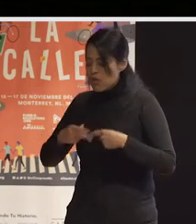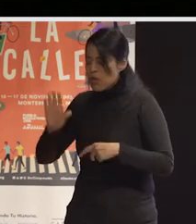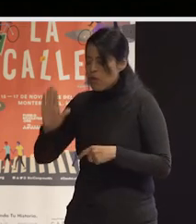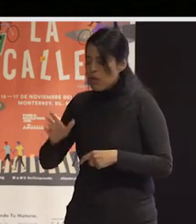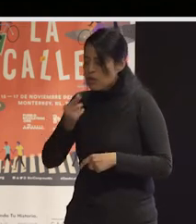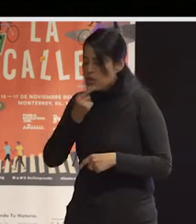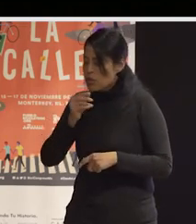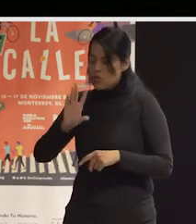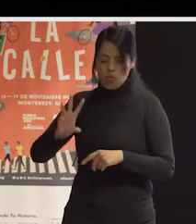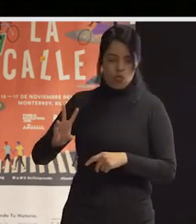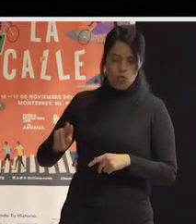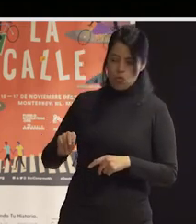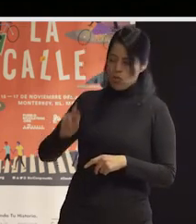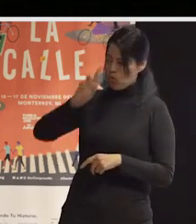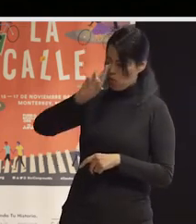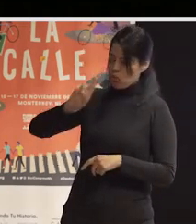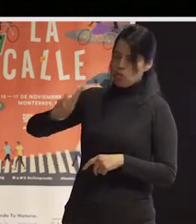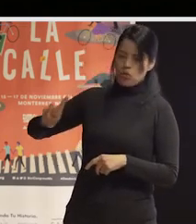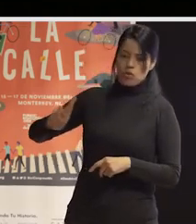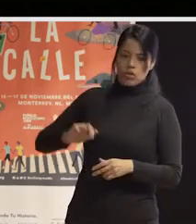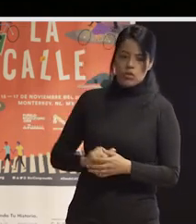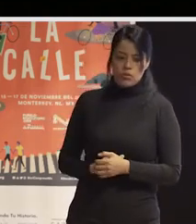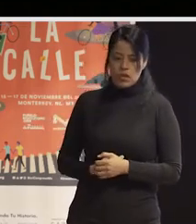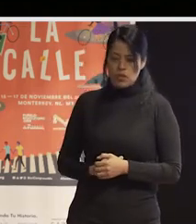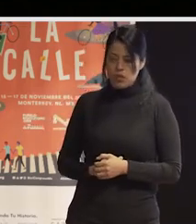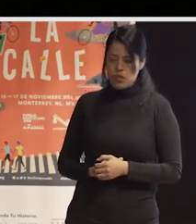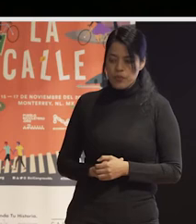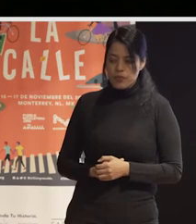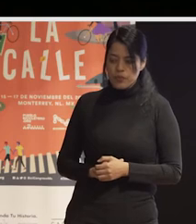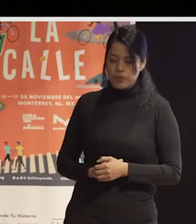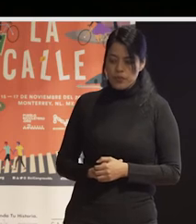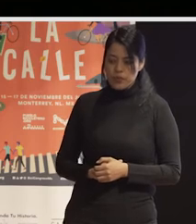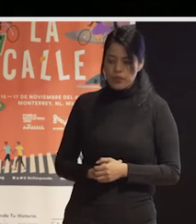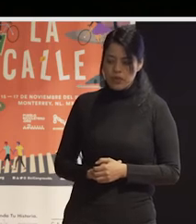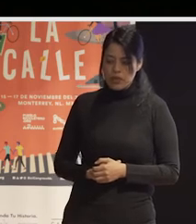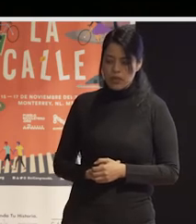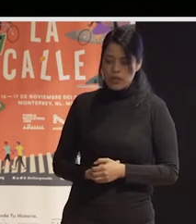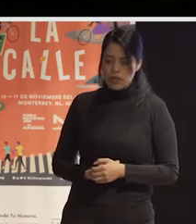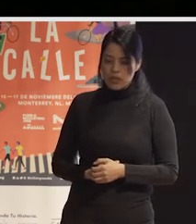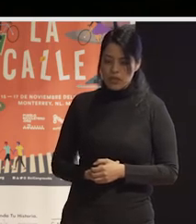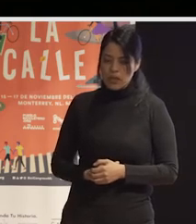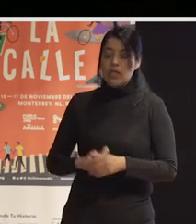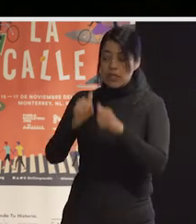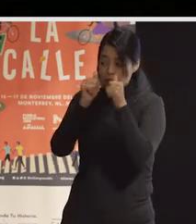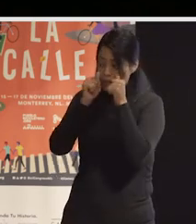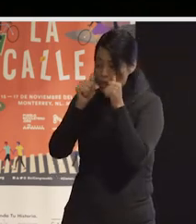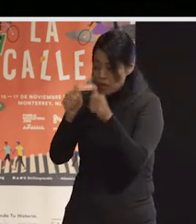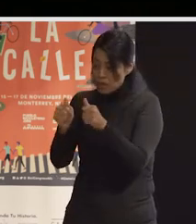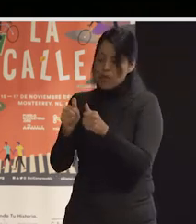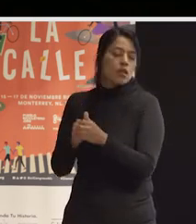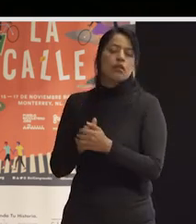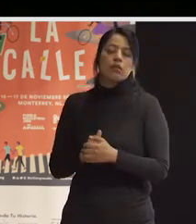tratarla como una persona y decir y escuchar o sea